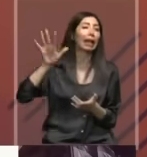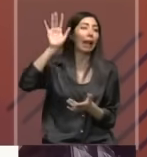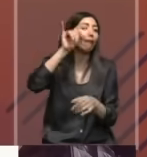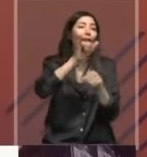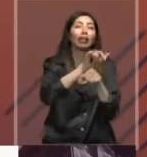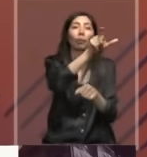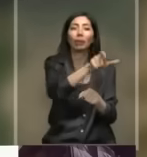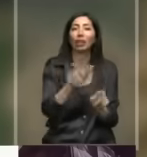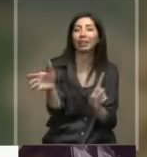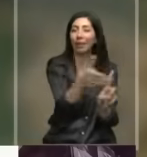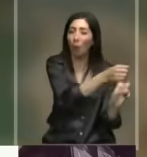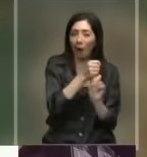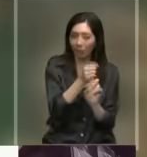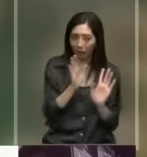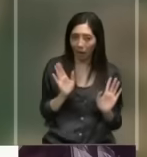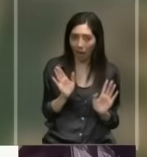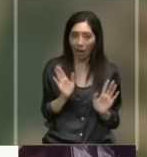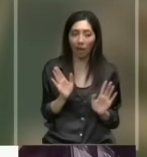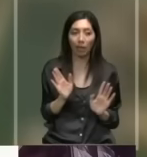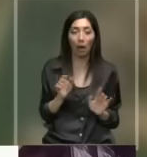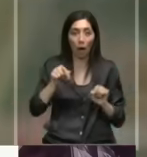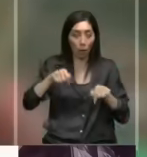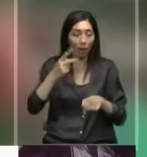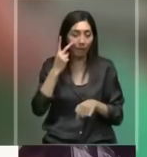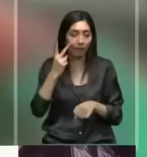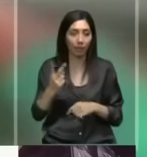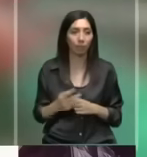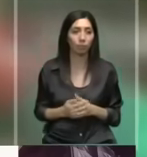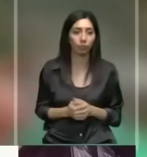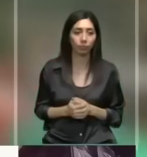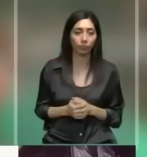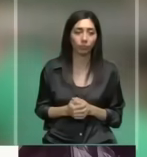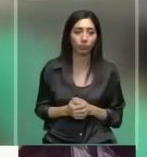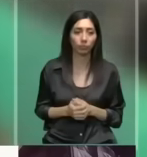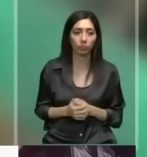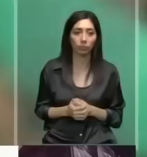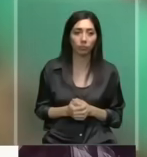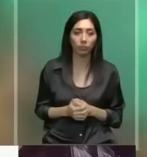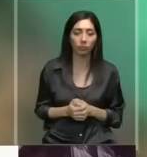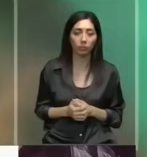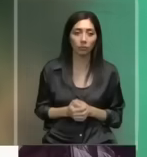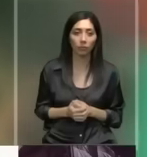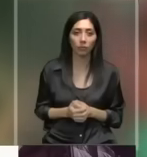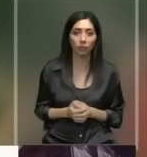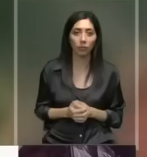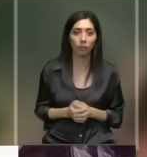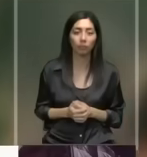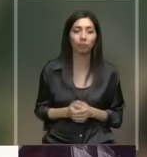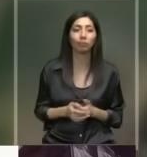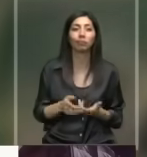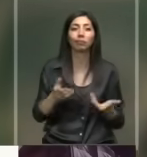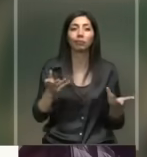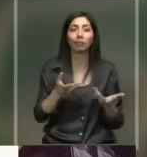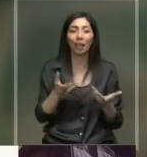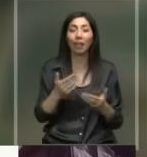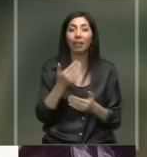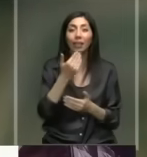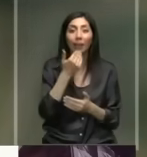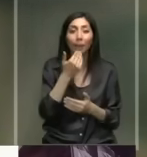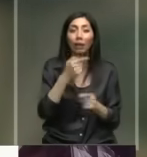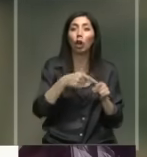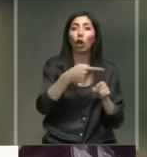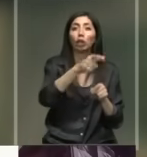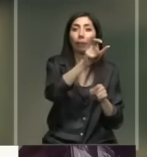de los narcotraficantes, quien hoy veremos actuar. Y quien interviene para que los menores de edad no sean vistos a la cara también es menor de